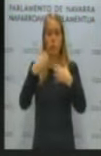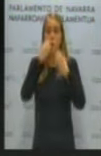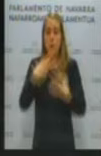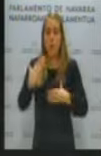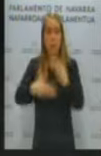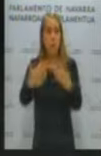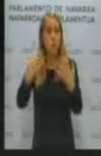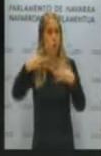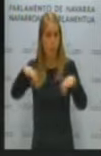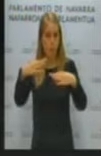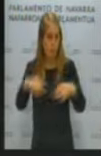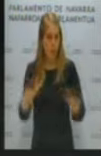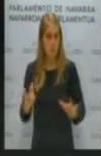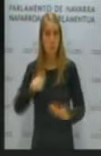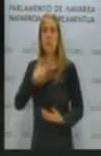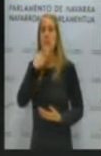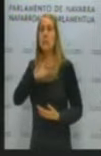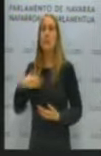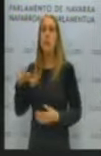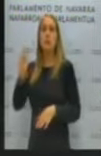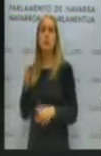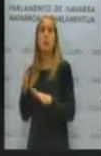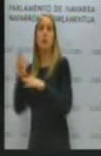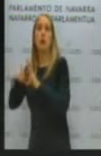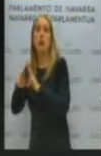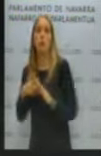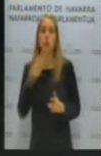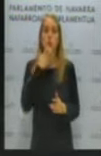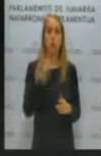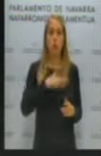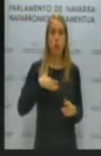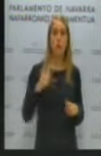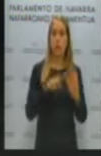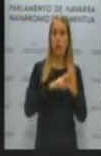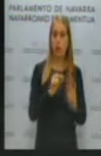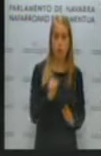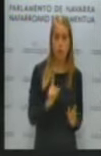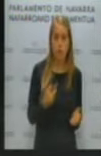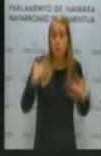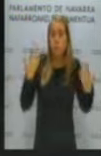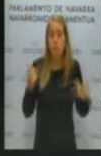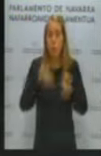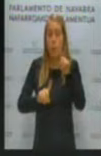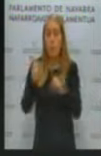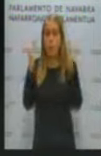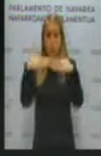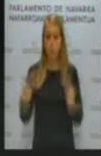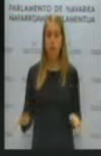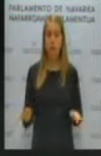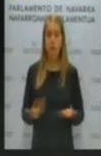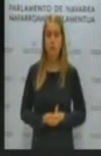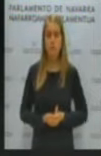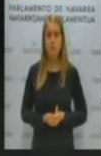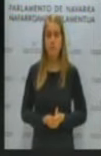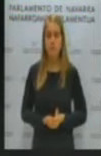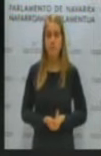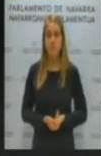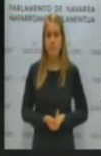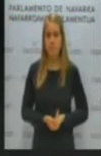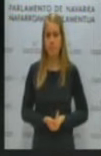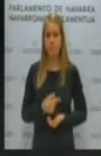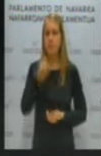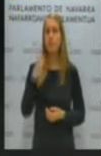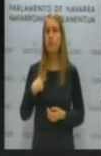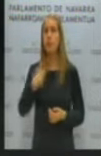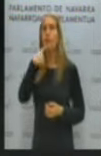absoluta normalidad. El que quería iba a religión, el que no quería no iba a religión. ¿Qué problema había? Ninguno. Pero usted, con sus... En fin, pues un día digo una cosa y